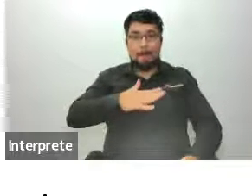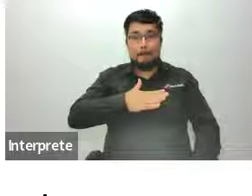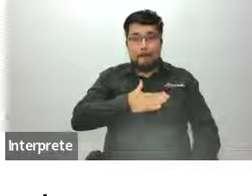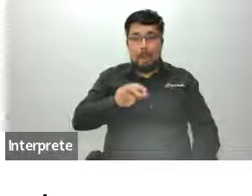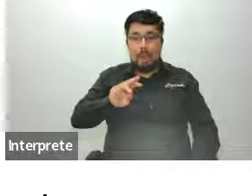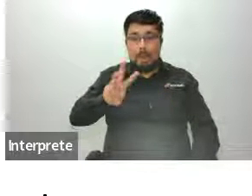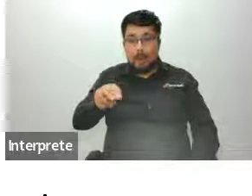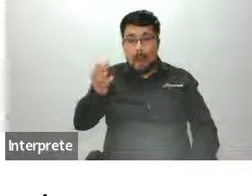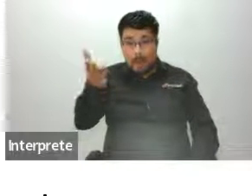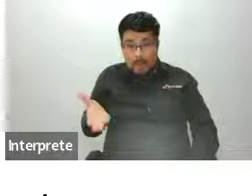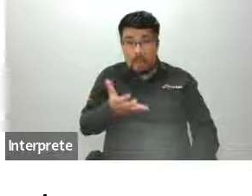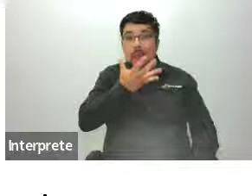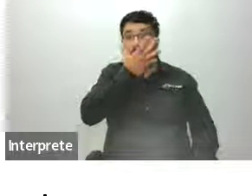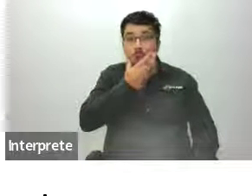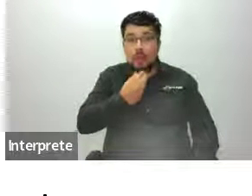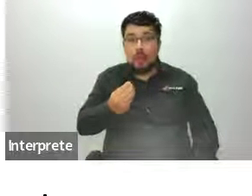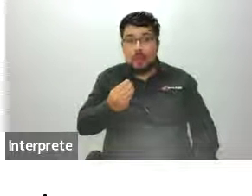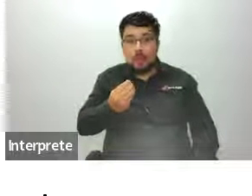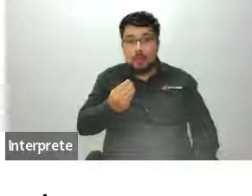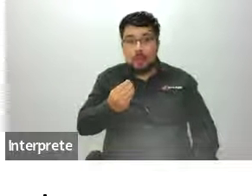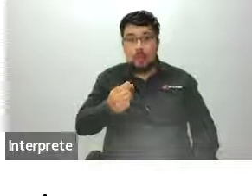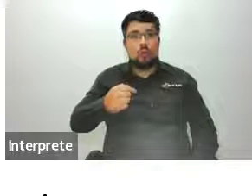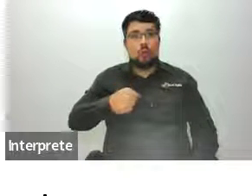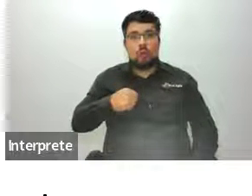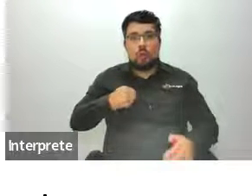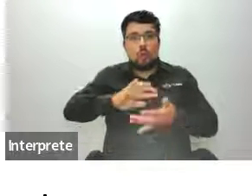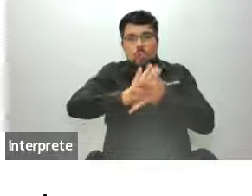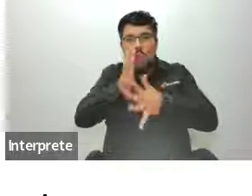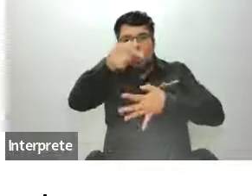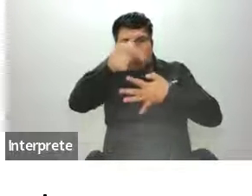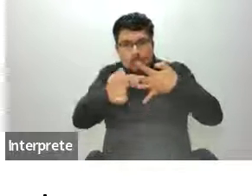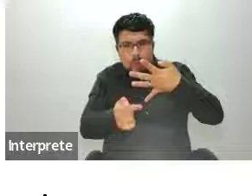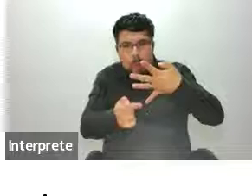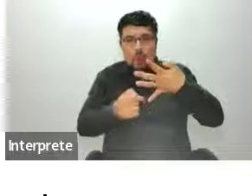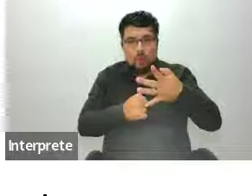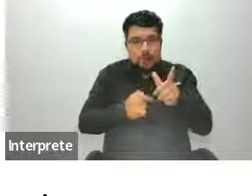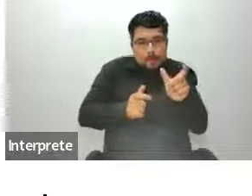Todos esos recursos yo los puse uno al lado del otro,